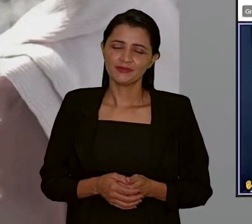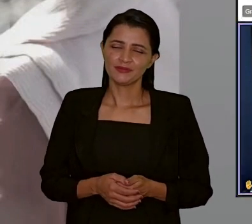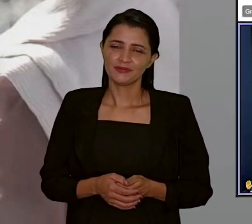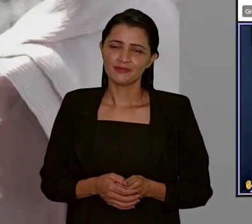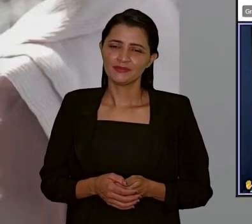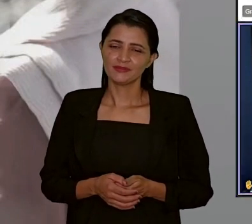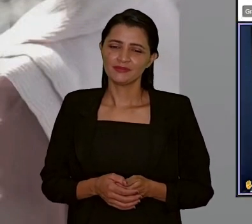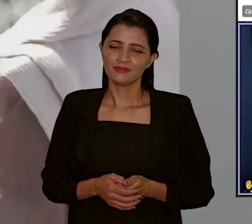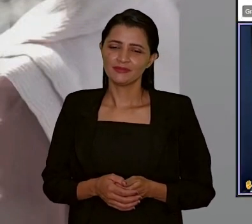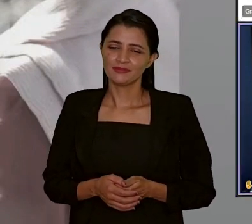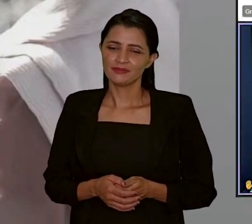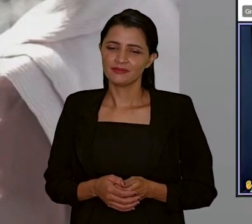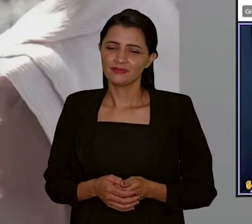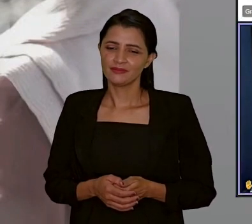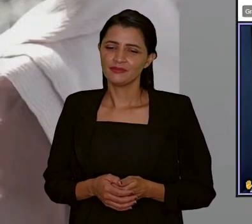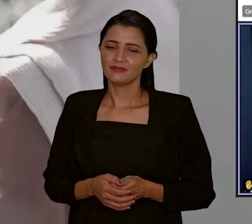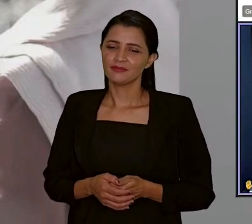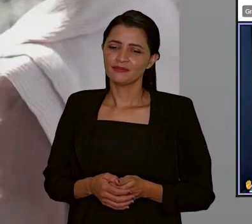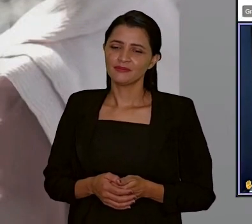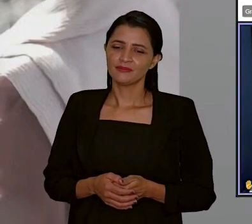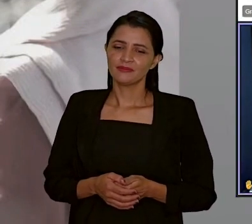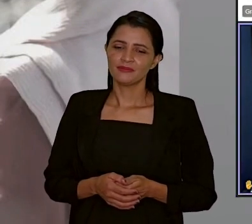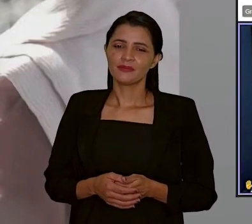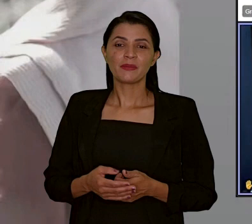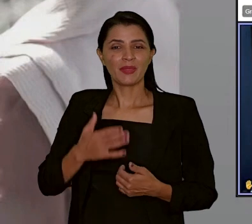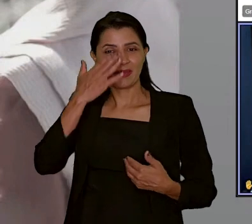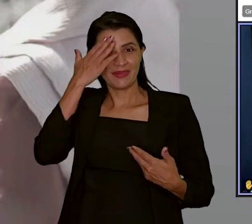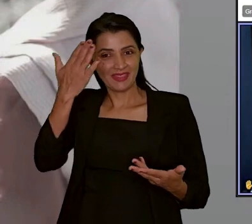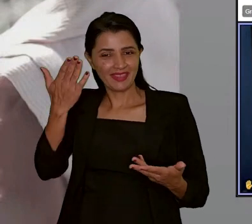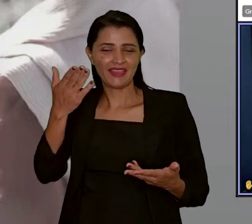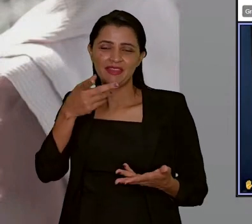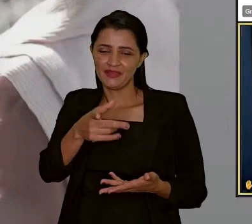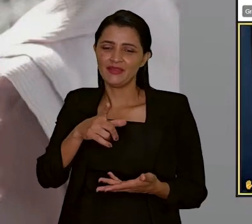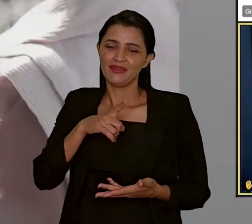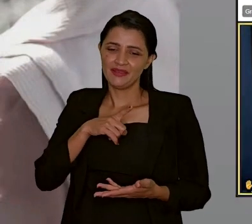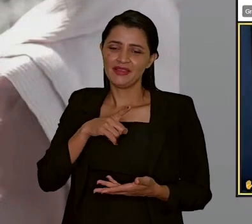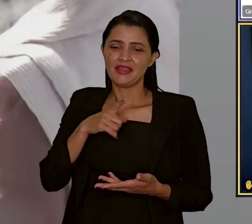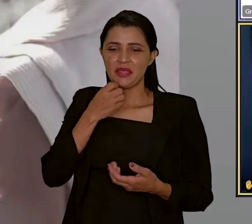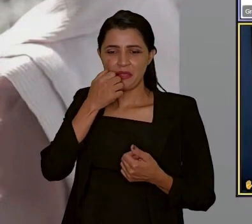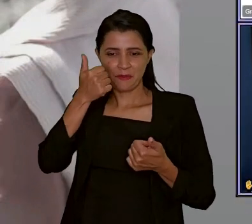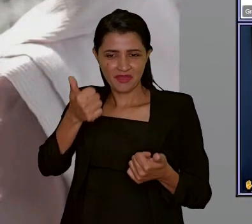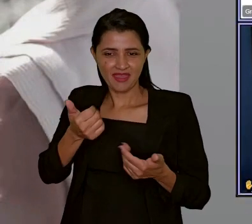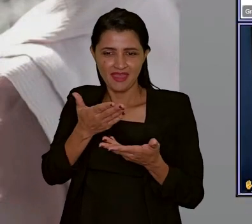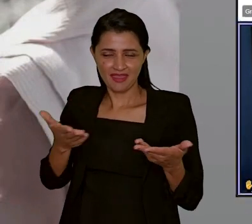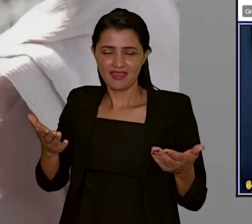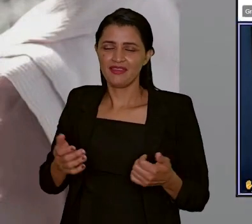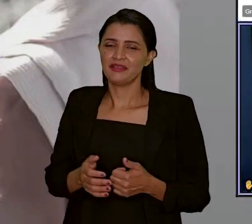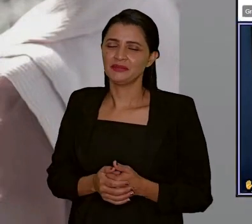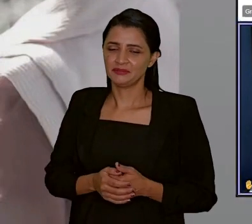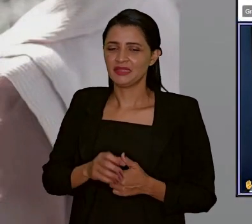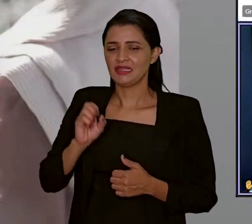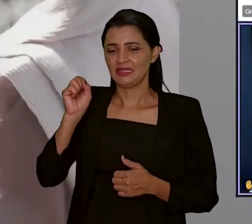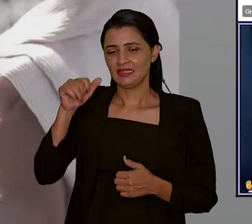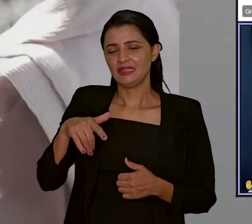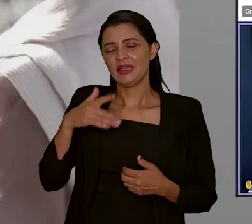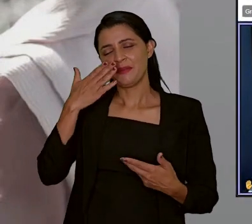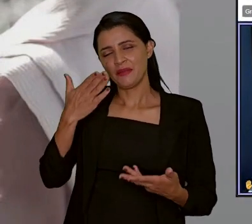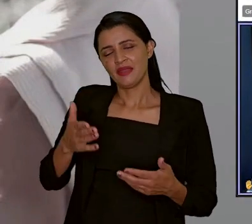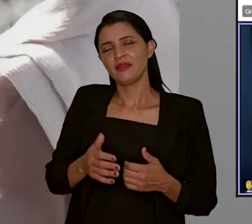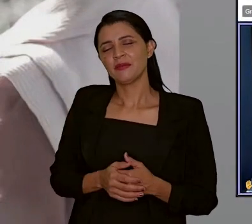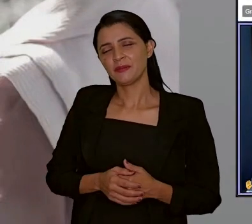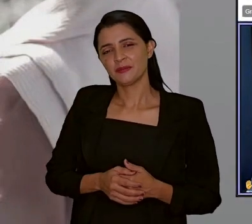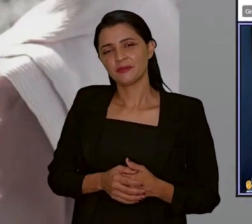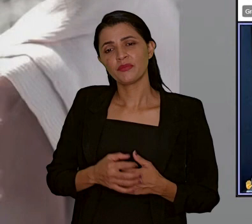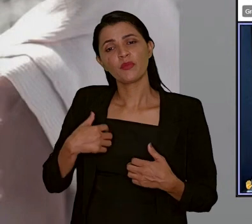Ahí está. Bueno, muchas gracias. ¿Me oye bien? Sí. Sí, ahí está.